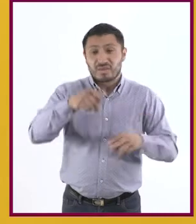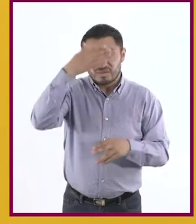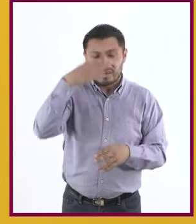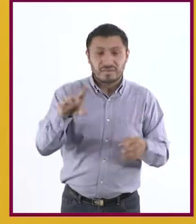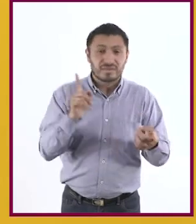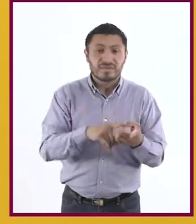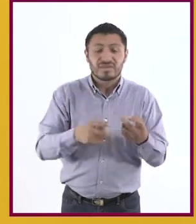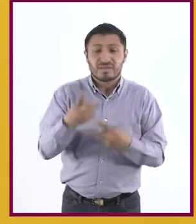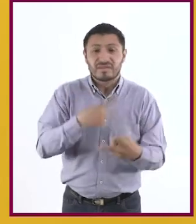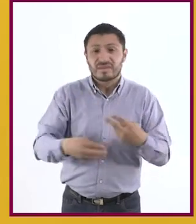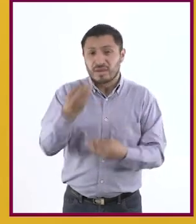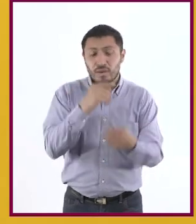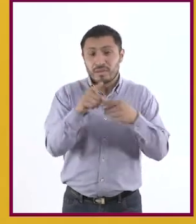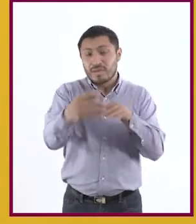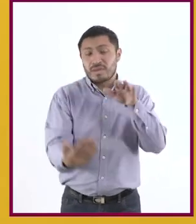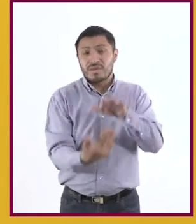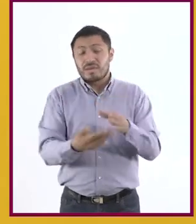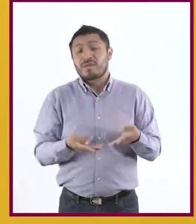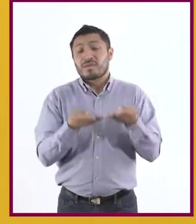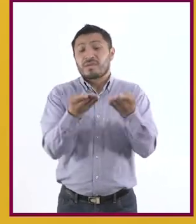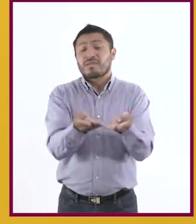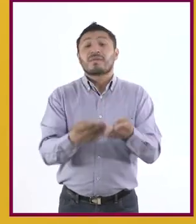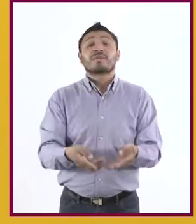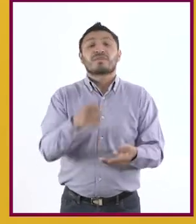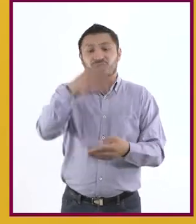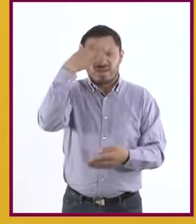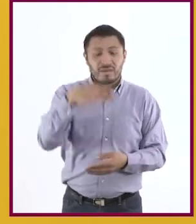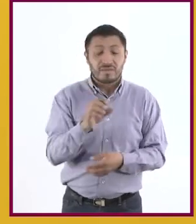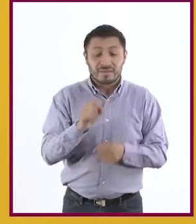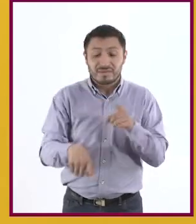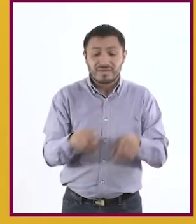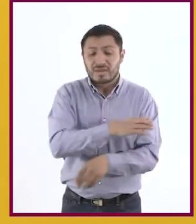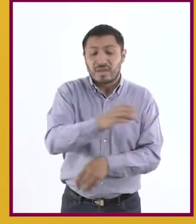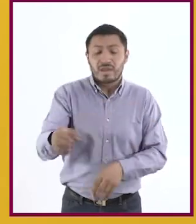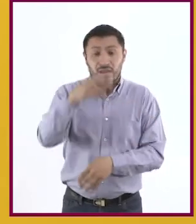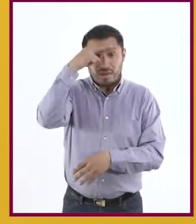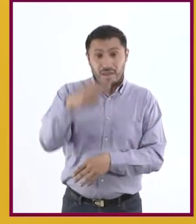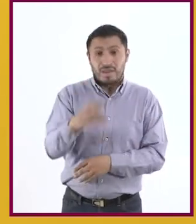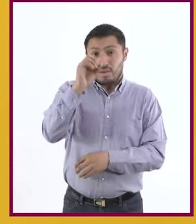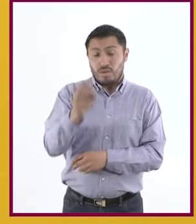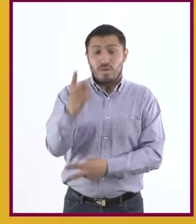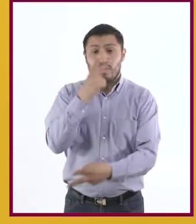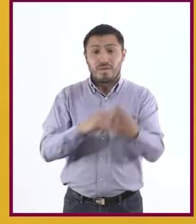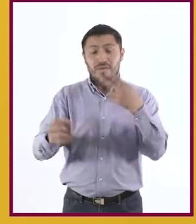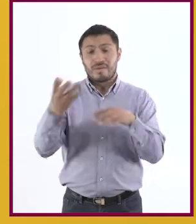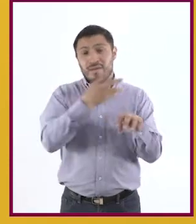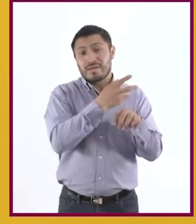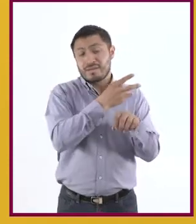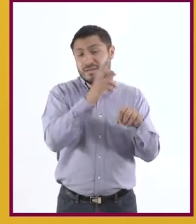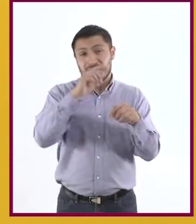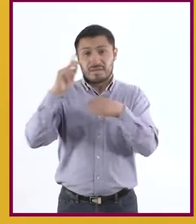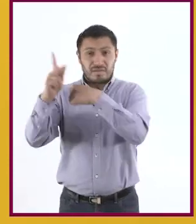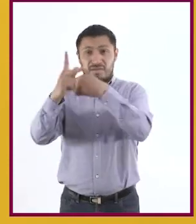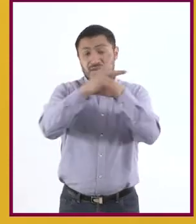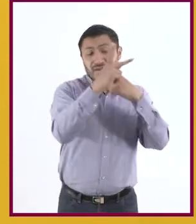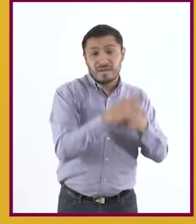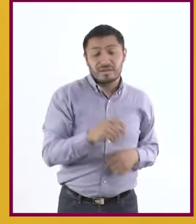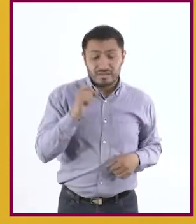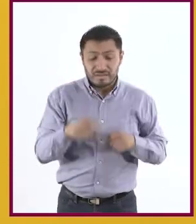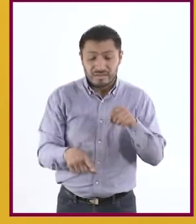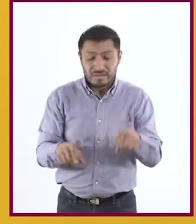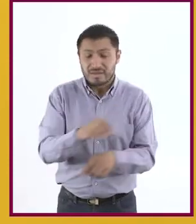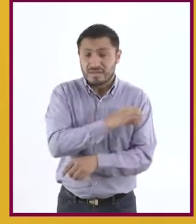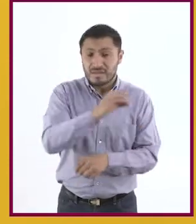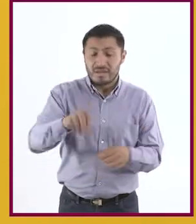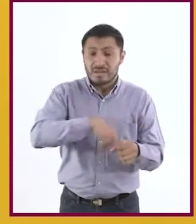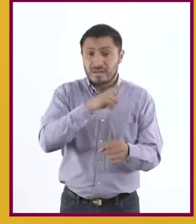la comida que llevas a tu mesa? ¿Sabes si es cultivada en campo mexicano o viene del extranjero? ¿Fue cultivada de manera